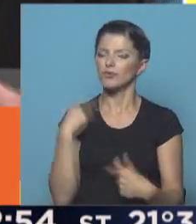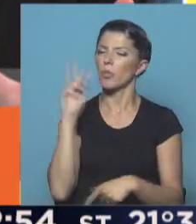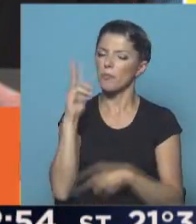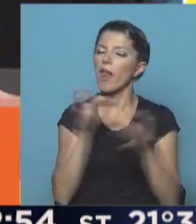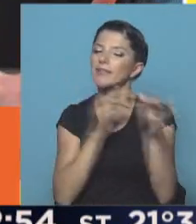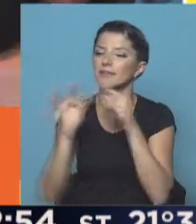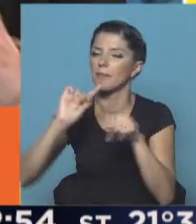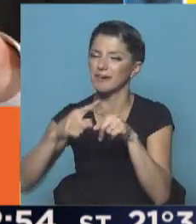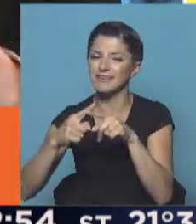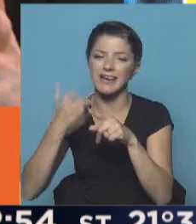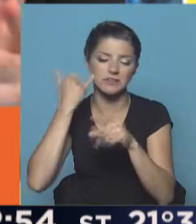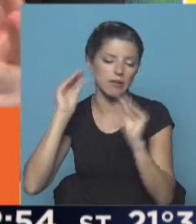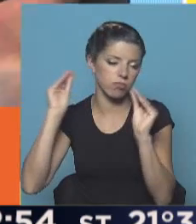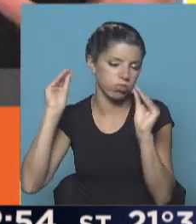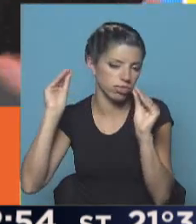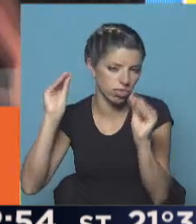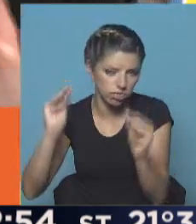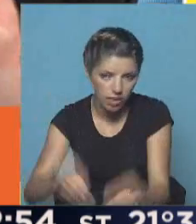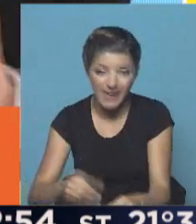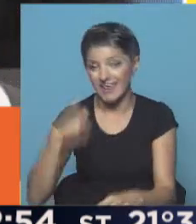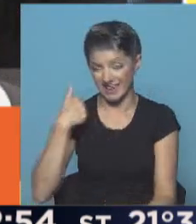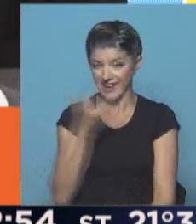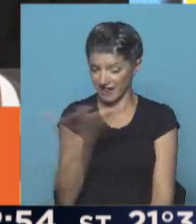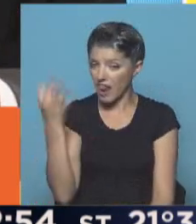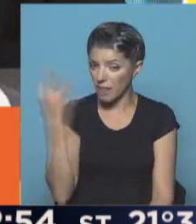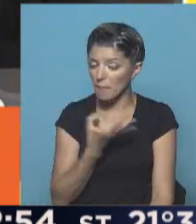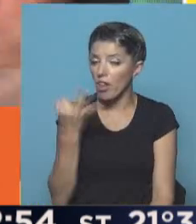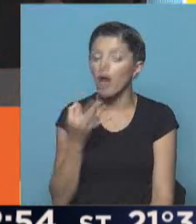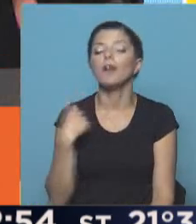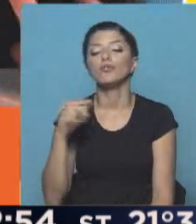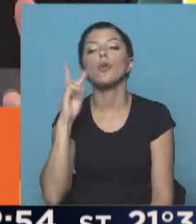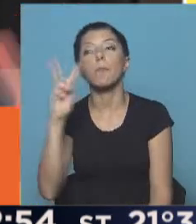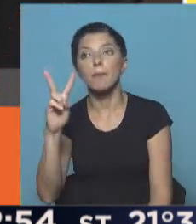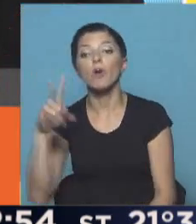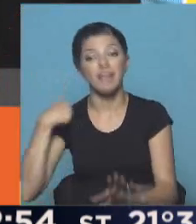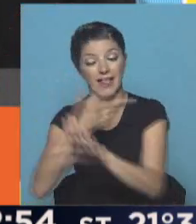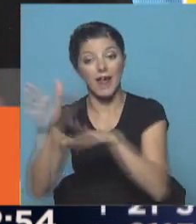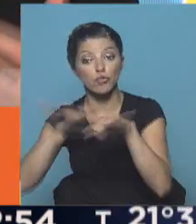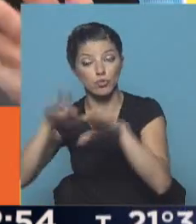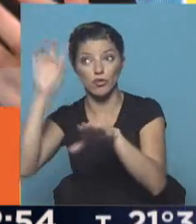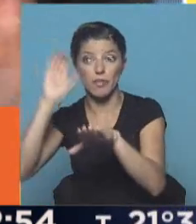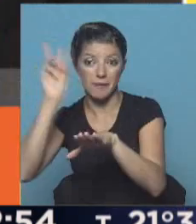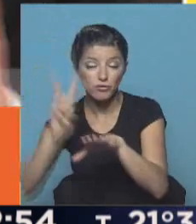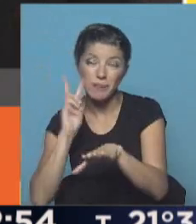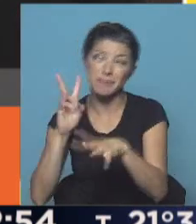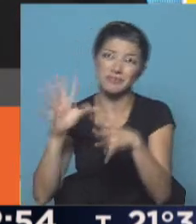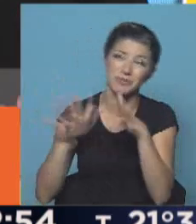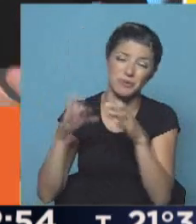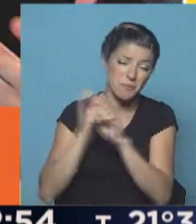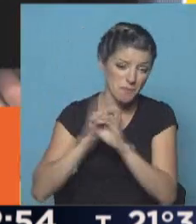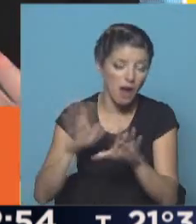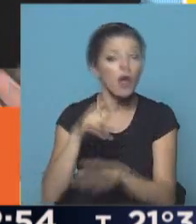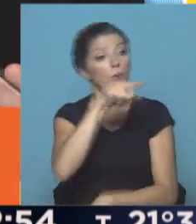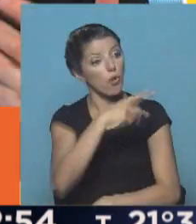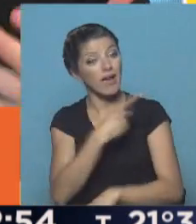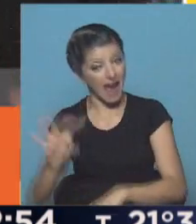tan deteriorado en general, digamos, uno mira el panorama general y lo ve tan deteriorado. Vos que estuviste tanto tiempo en Venezuela